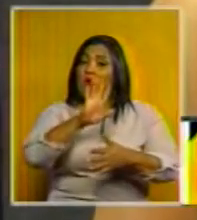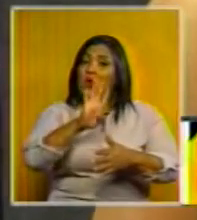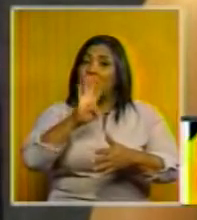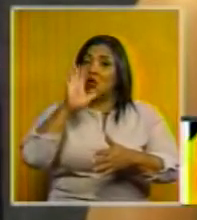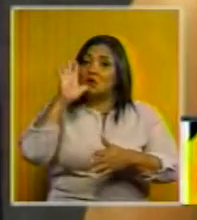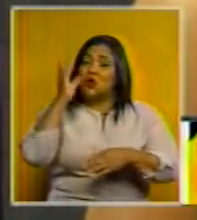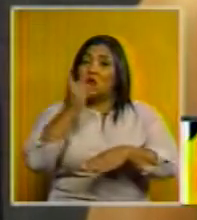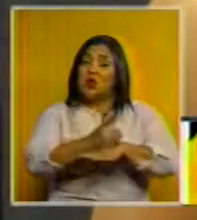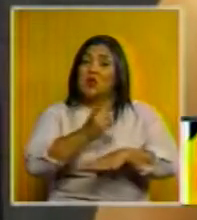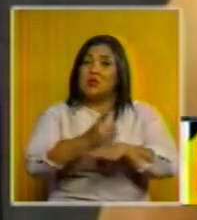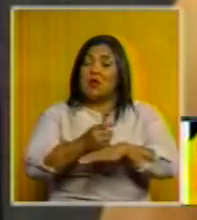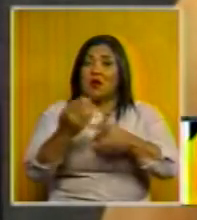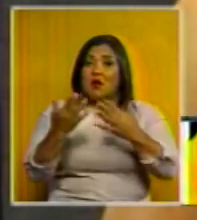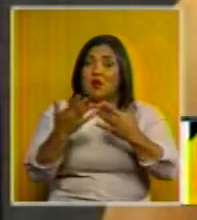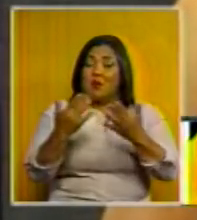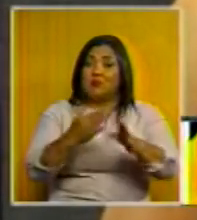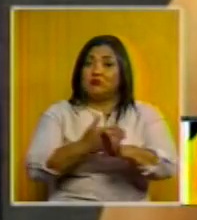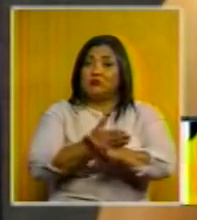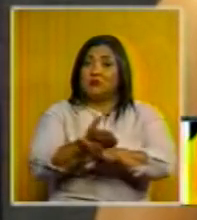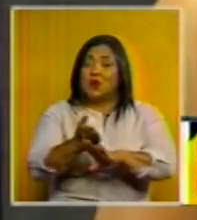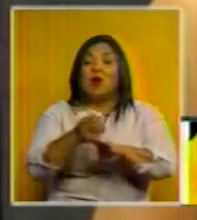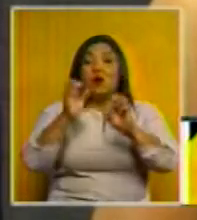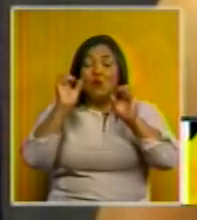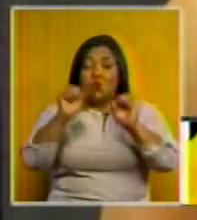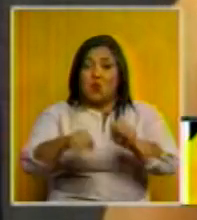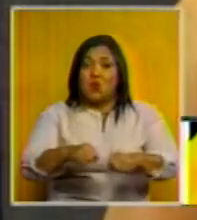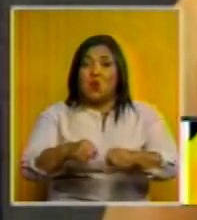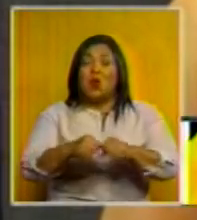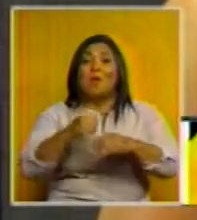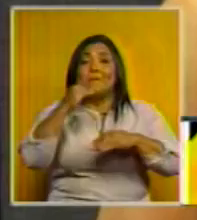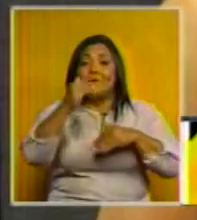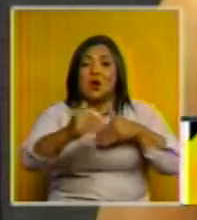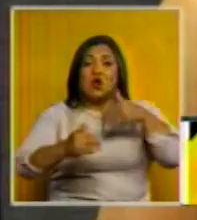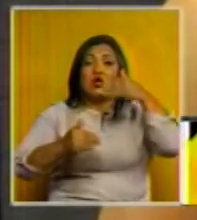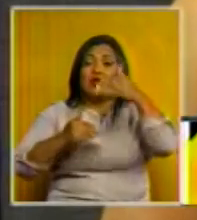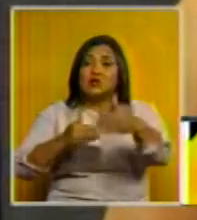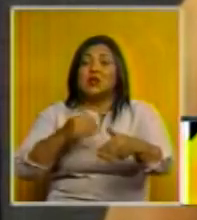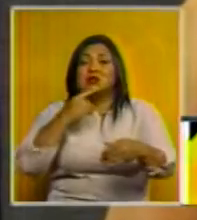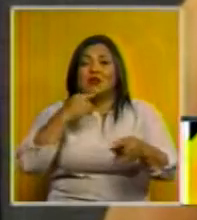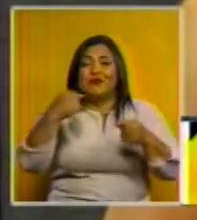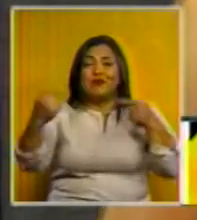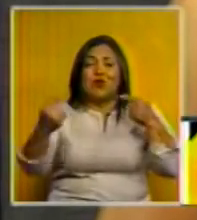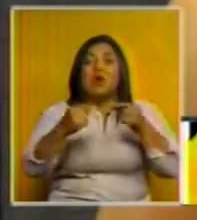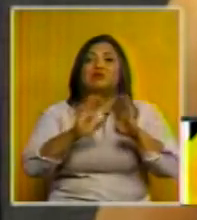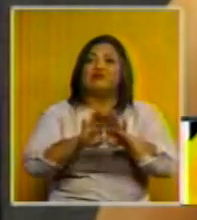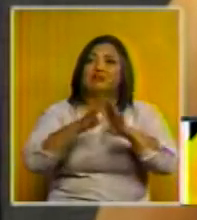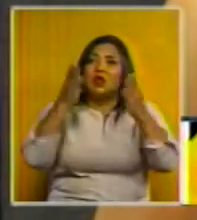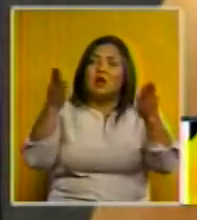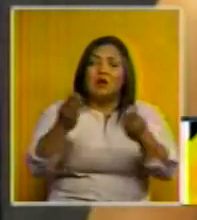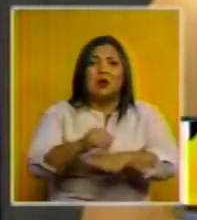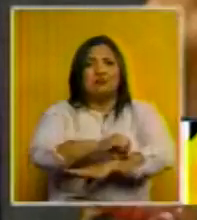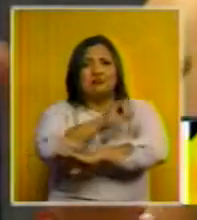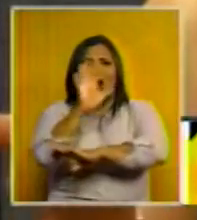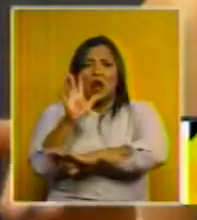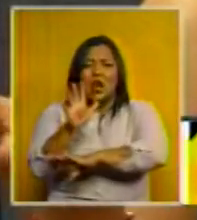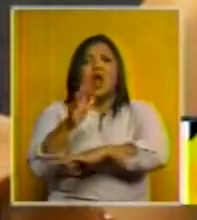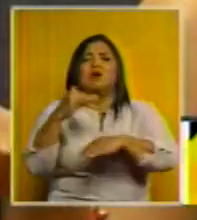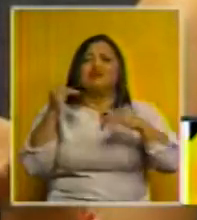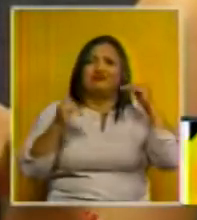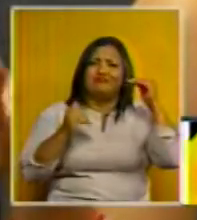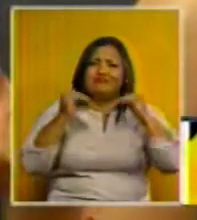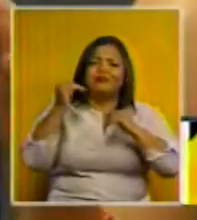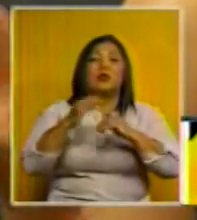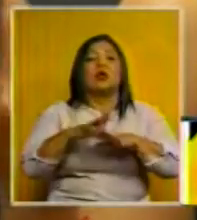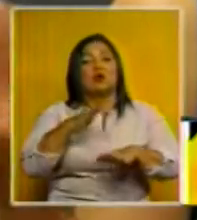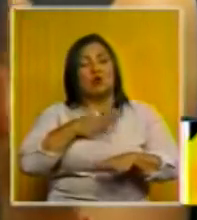y esperamos que en este lapso se pueda generar un proceso de discusión abierta, franca, equilibrada, y